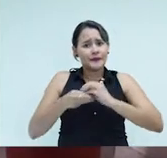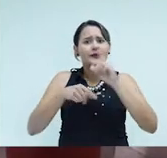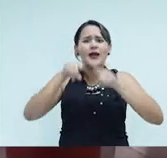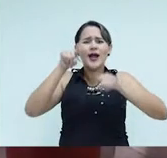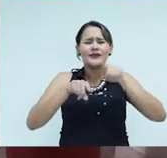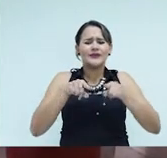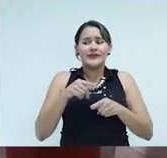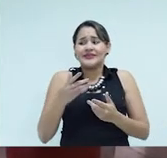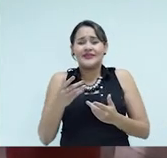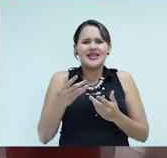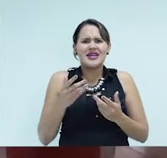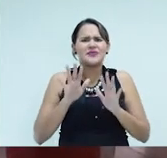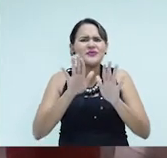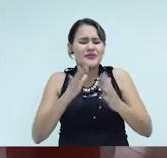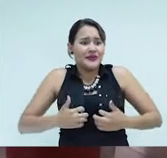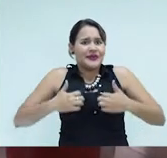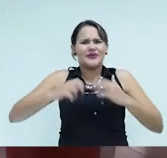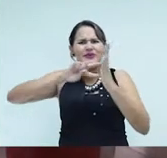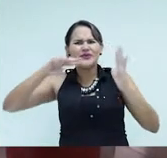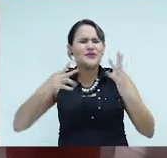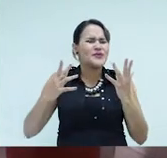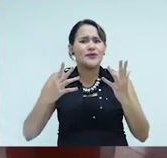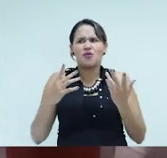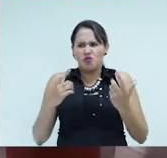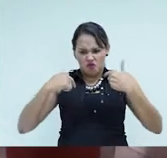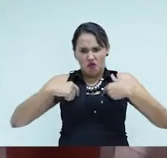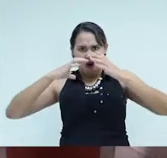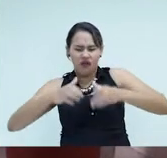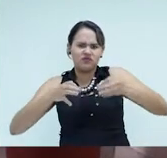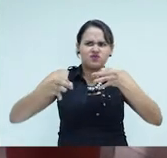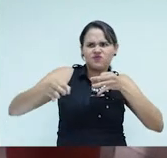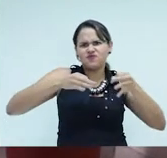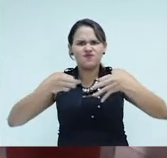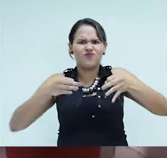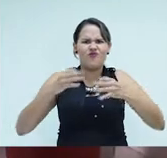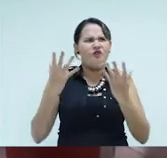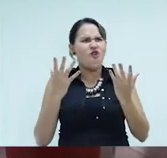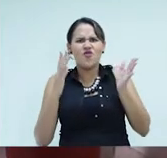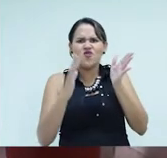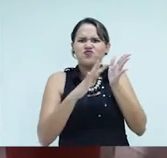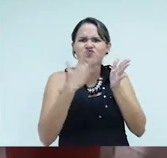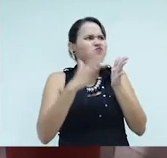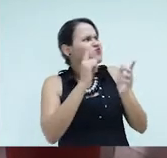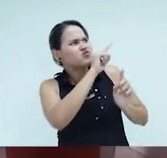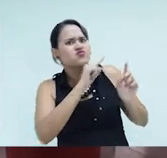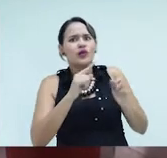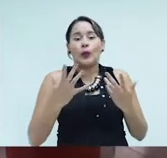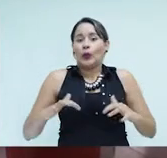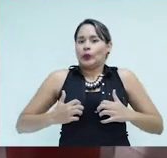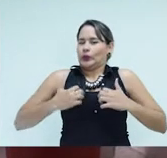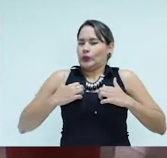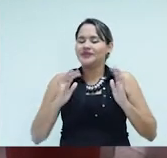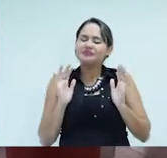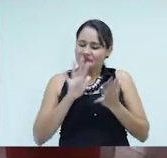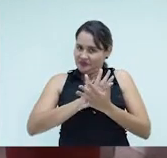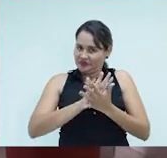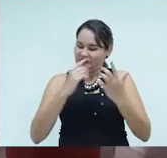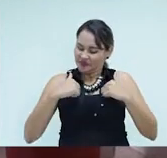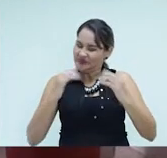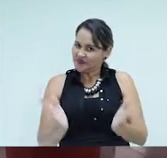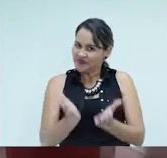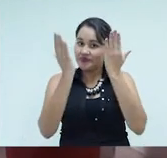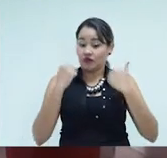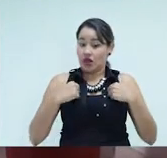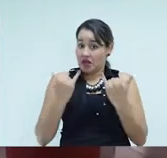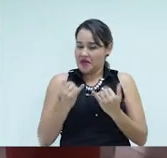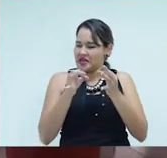partes. Primero, una pequeña historia de mis inicios como docente y en el modo. Y segundo, una